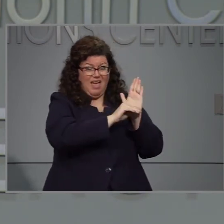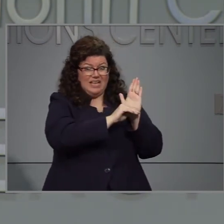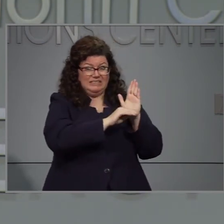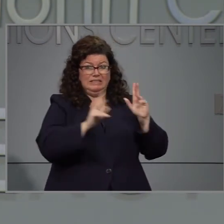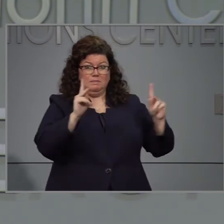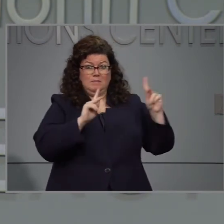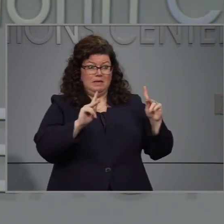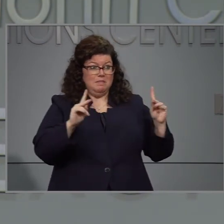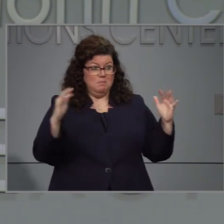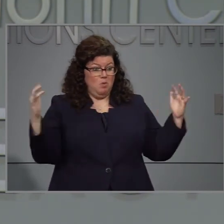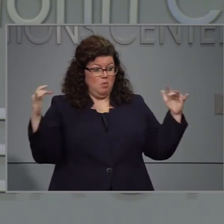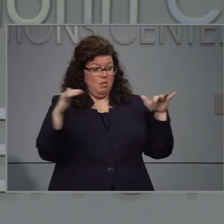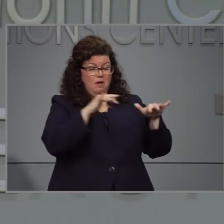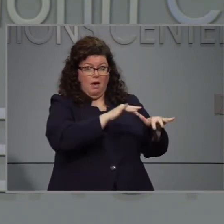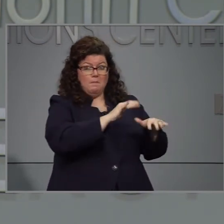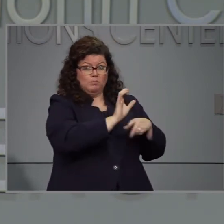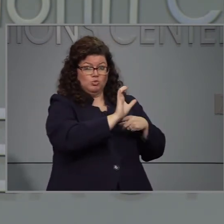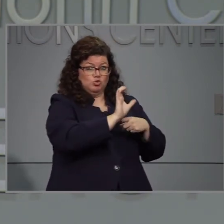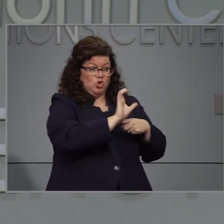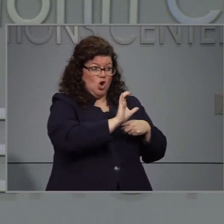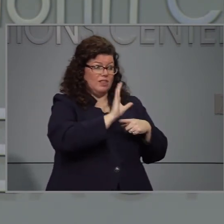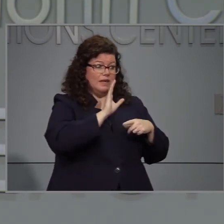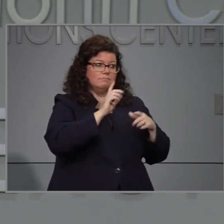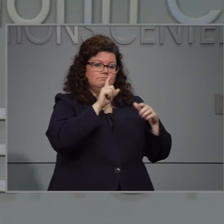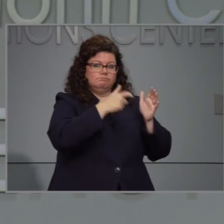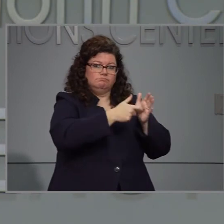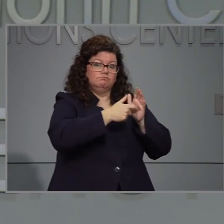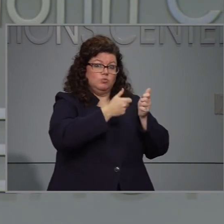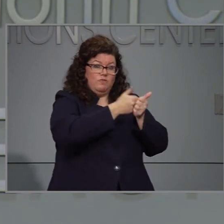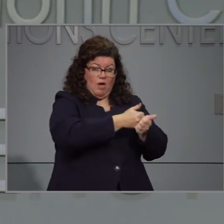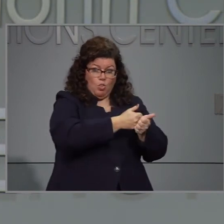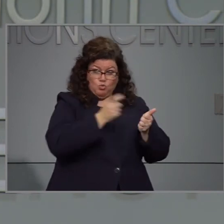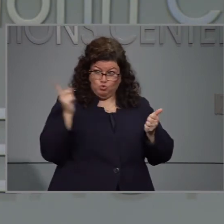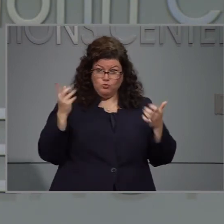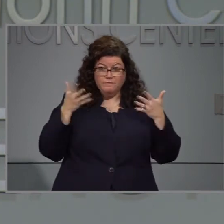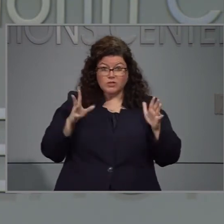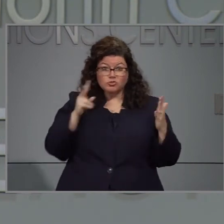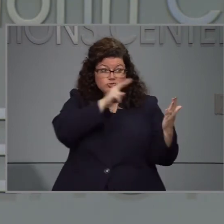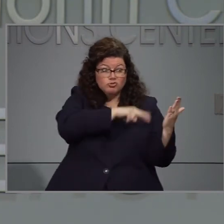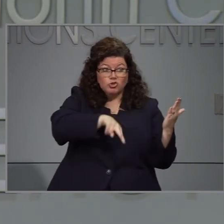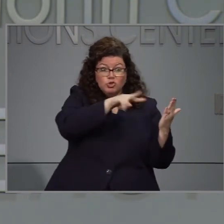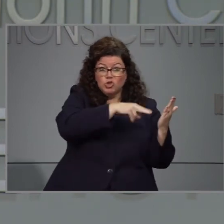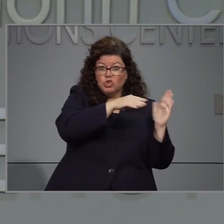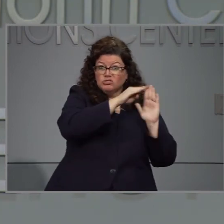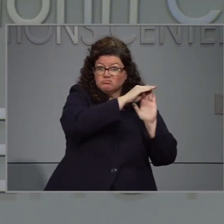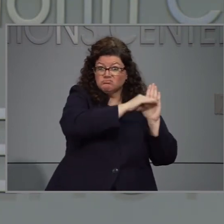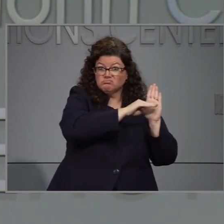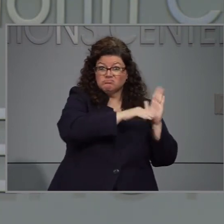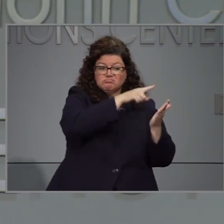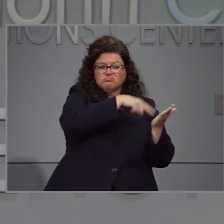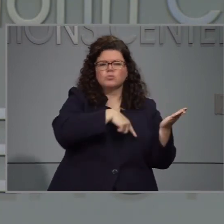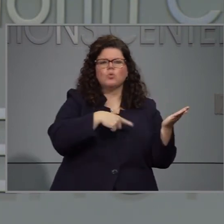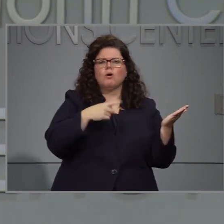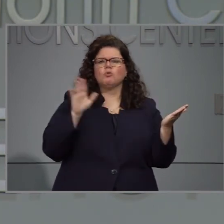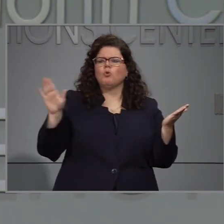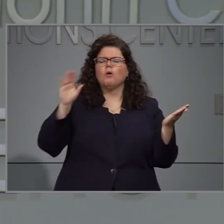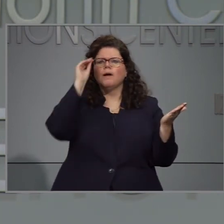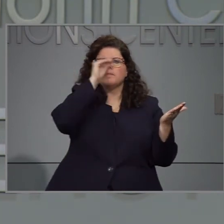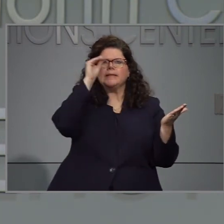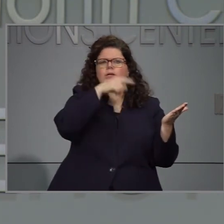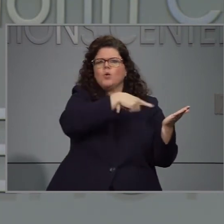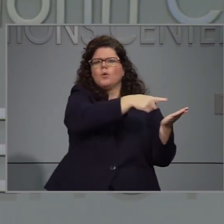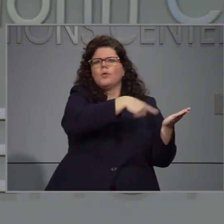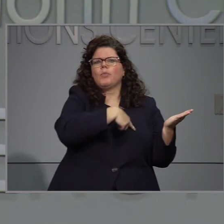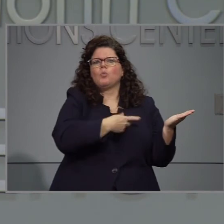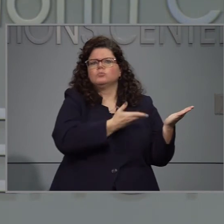que esperan que los delegados sigan cuando la lleven a cabo aquí en Charlotte. No sé si ha tenido la oportunidad de verlas y qué es